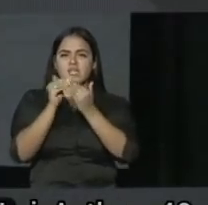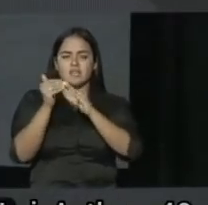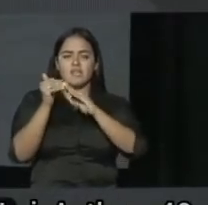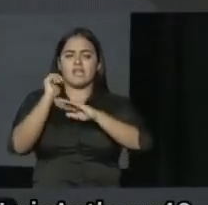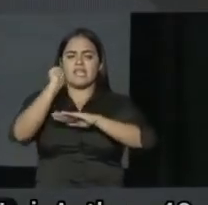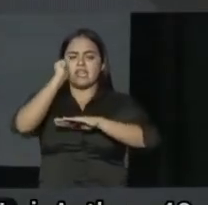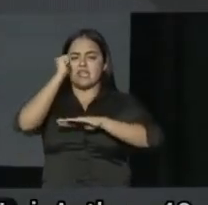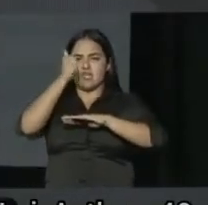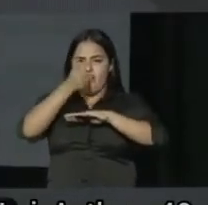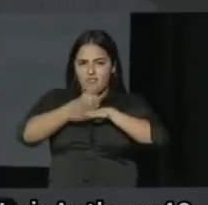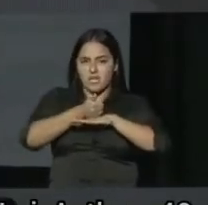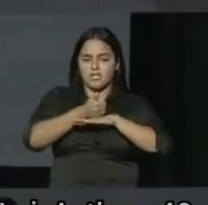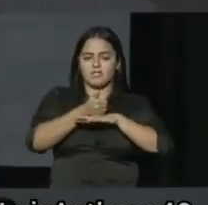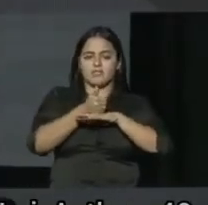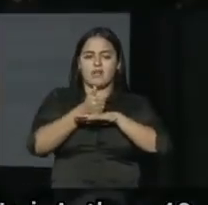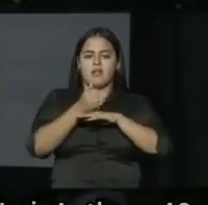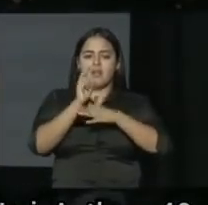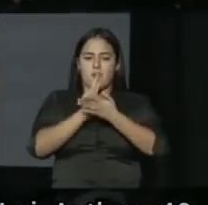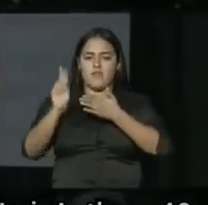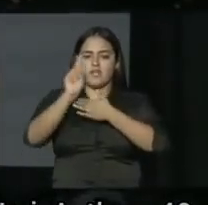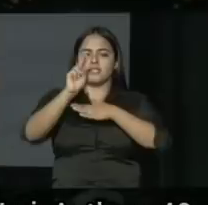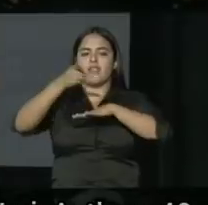Universidad de Puerto Rico.